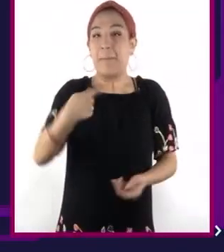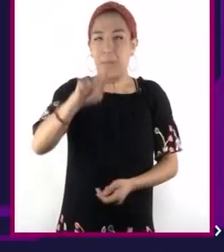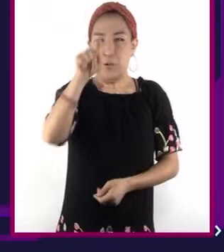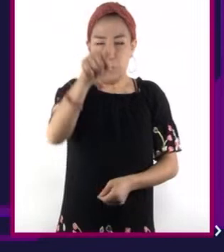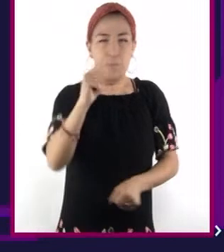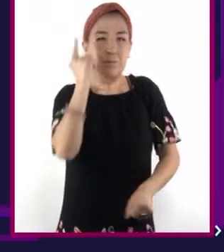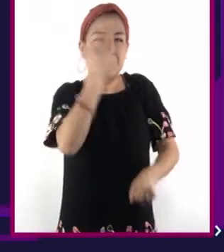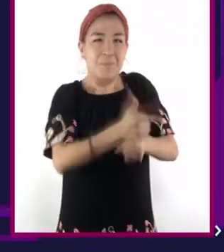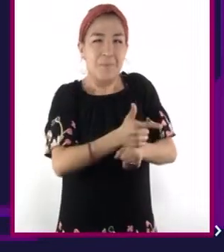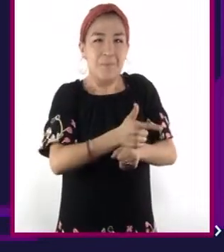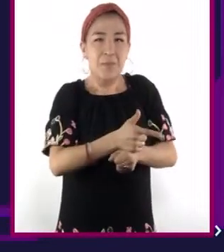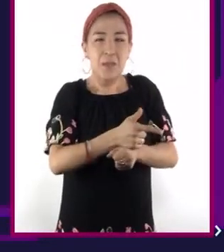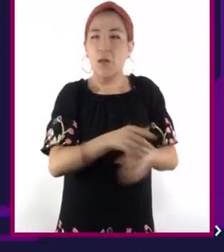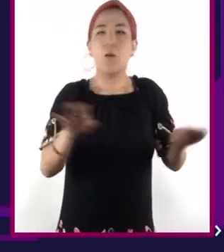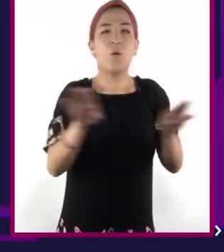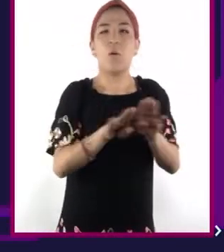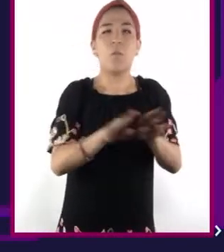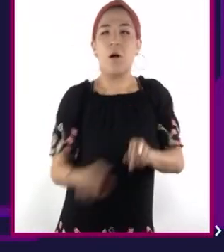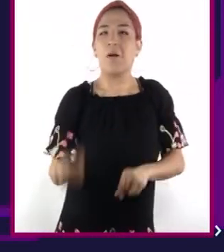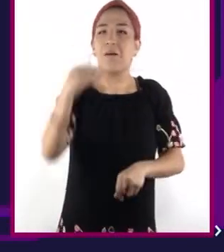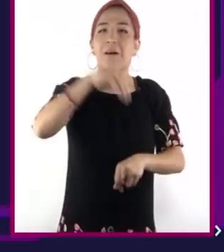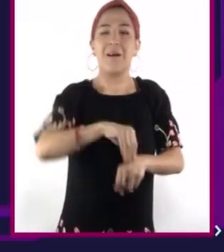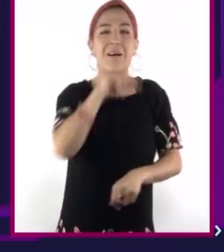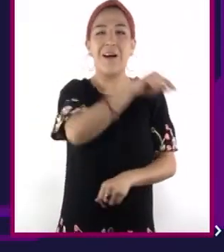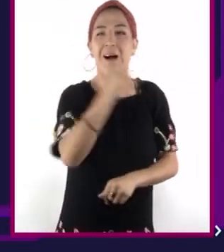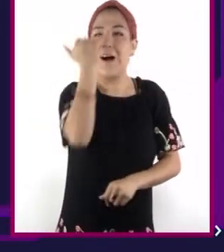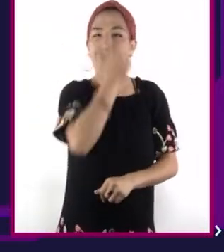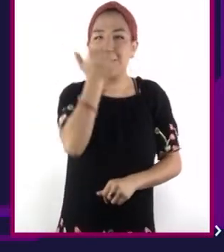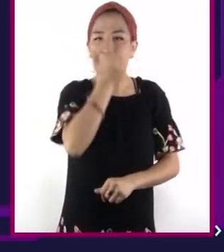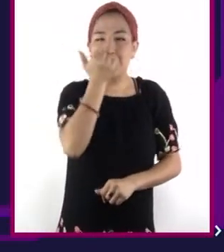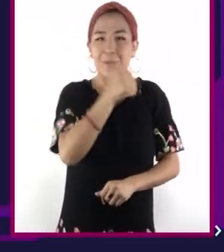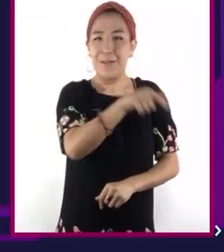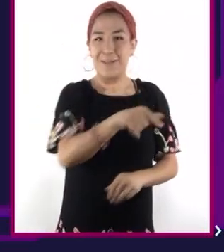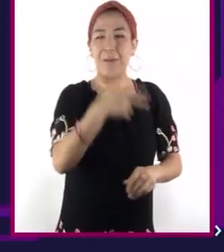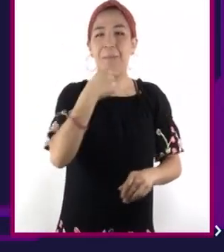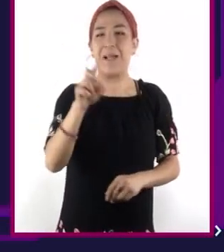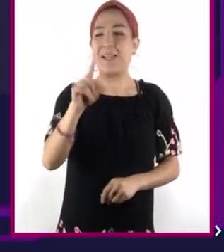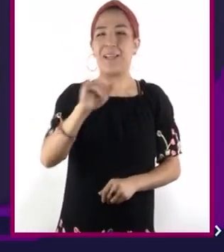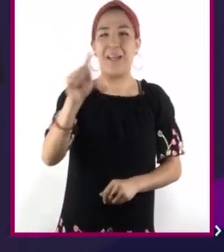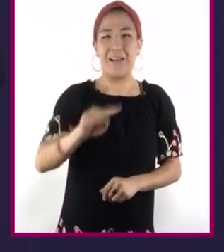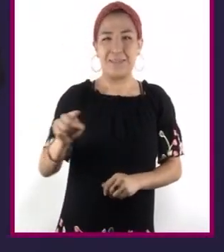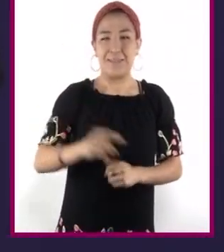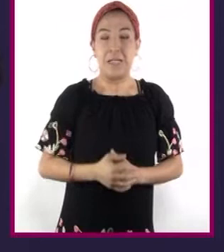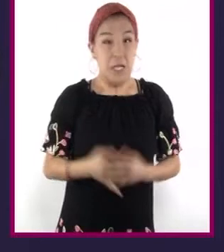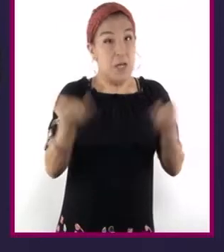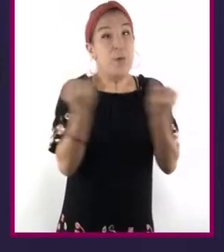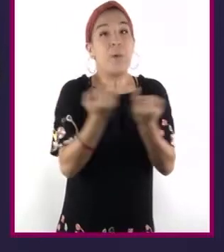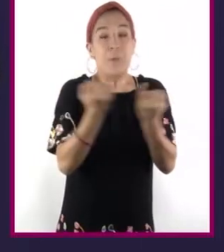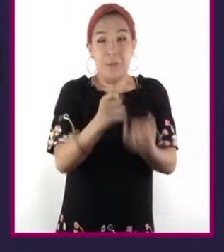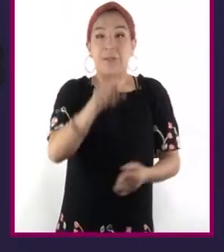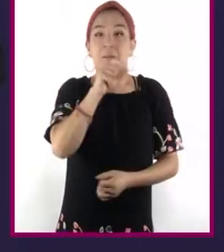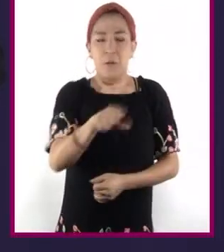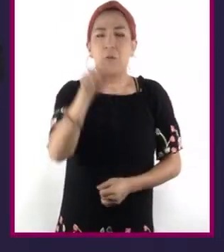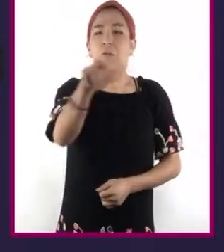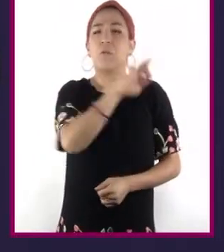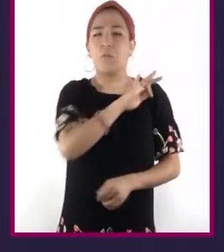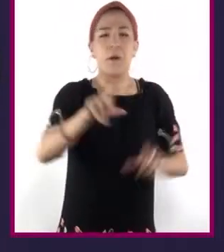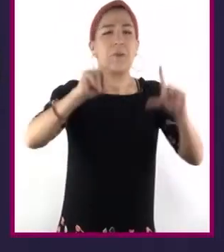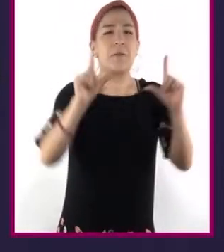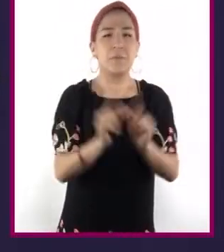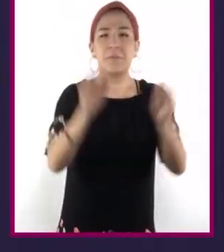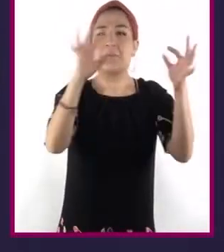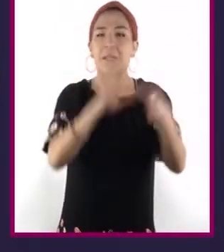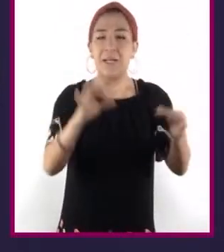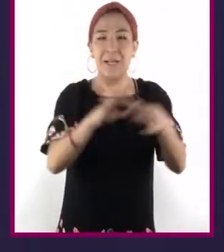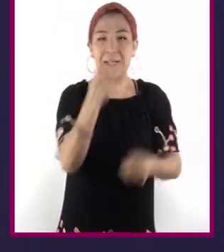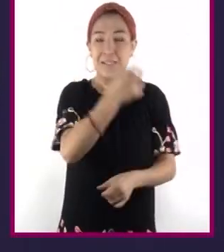exactamente como supusieron los alumnos de Díaz y Batanero. También pueden resumir todos